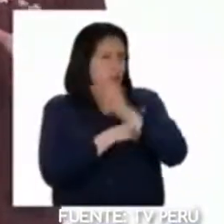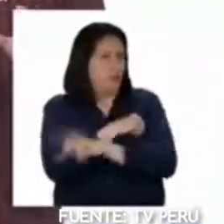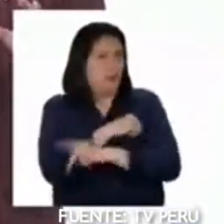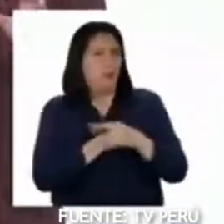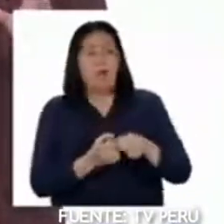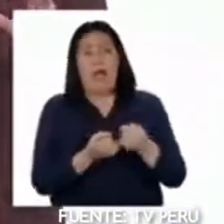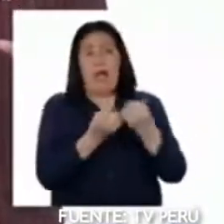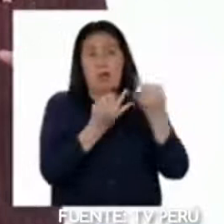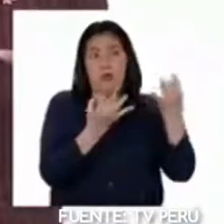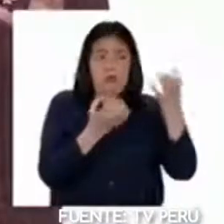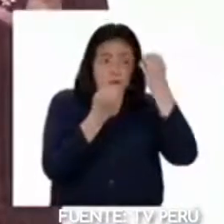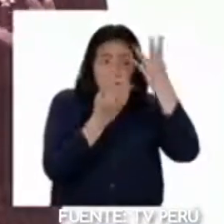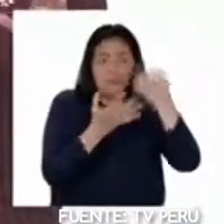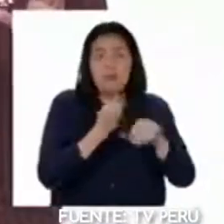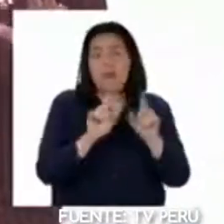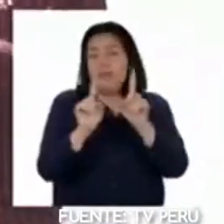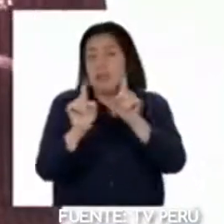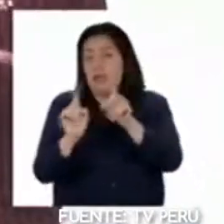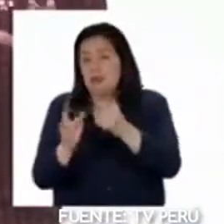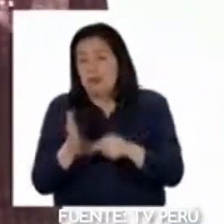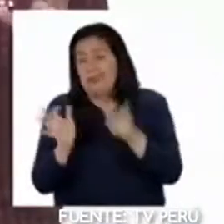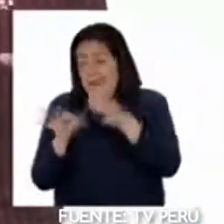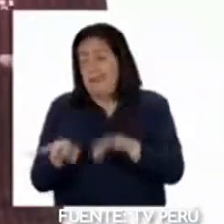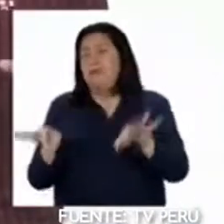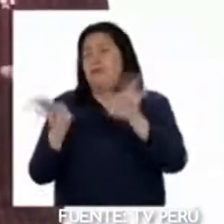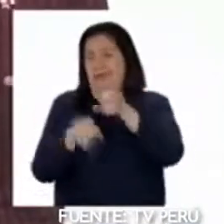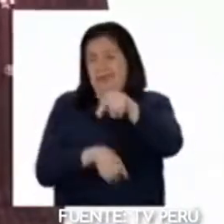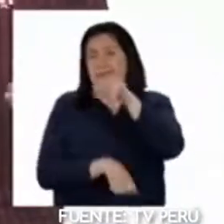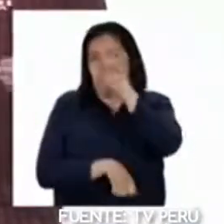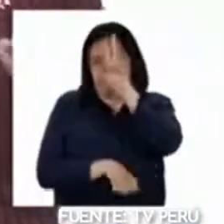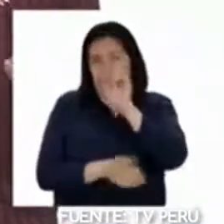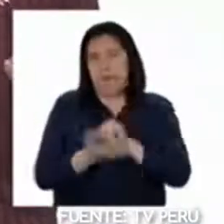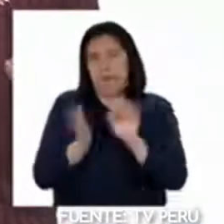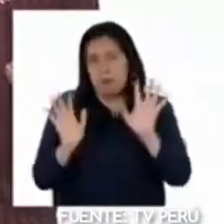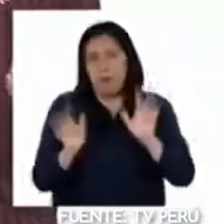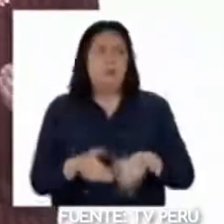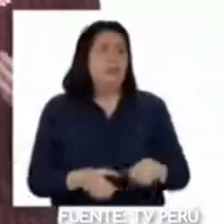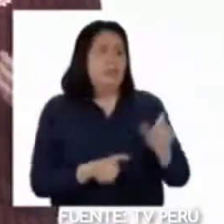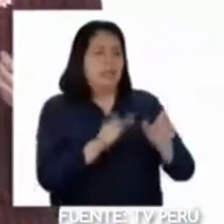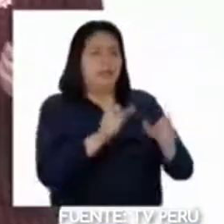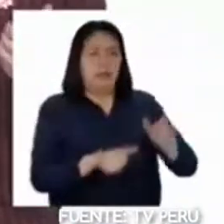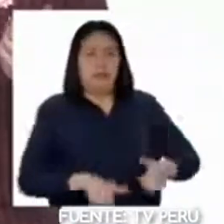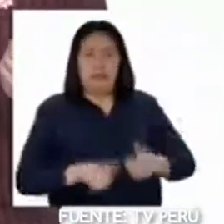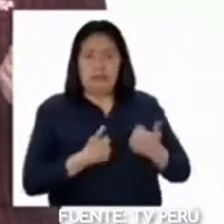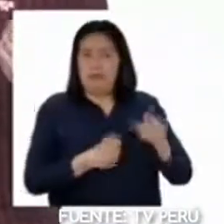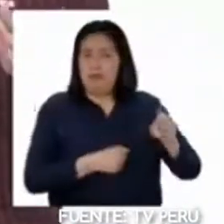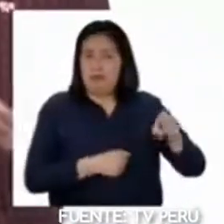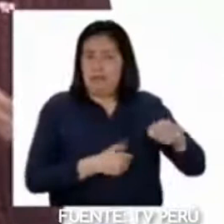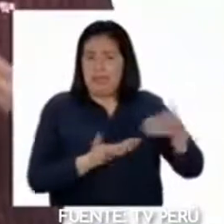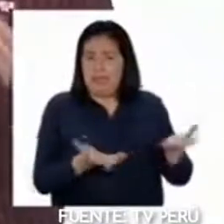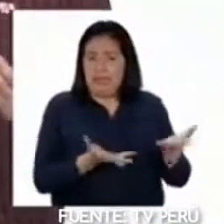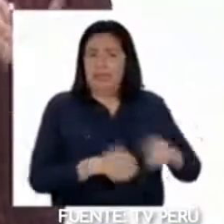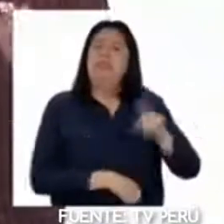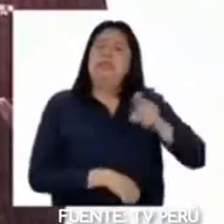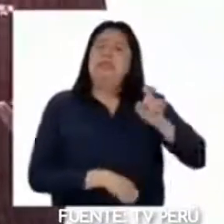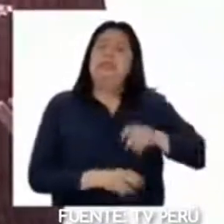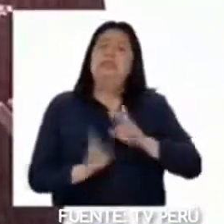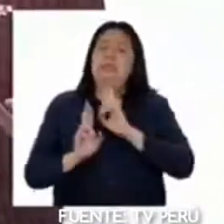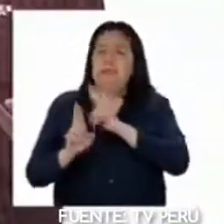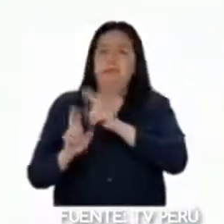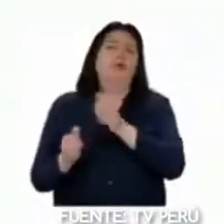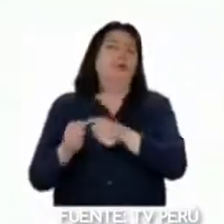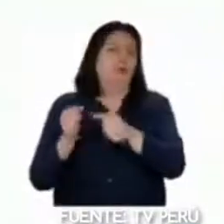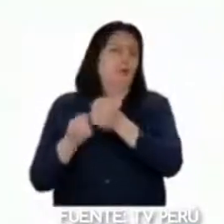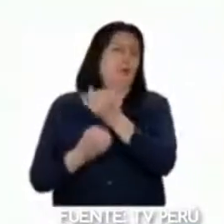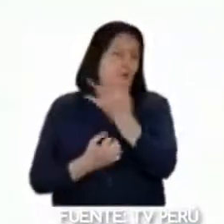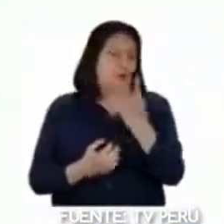algunos datos o preguntas relacionadas a aspectos importantes del Perú y que sus habitantes necesitan responderse usando estos